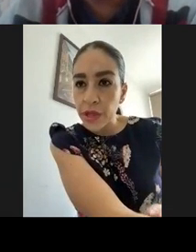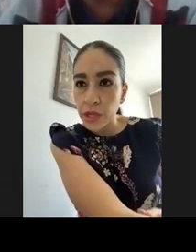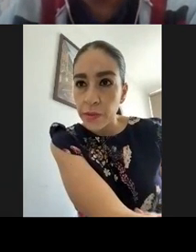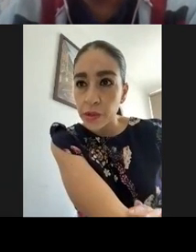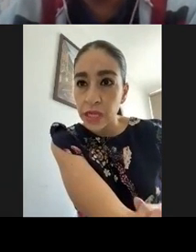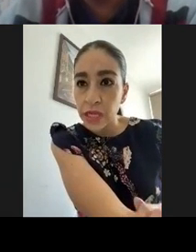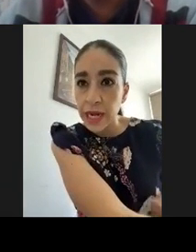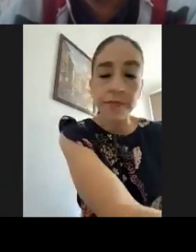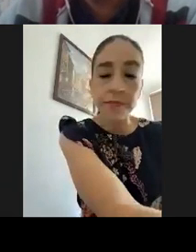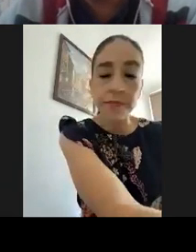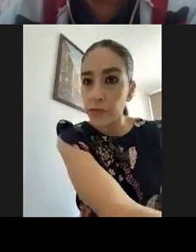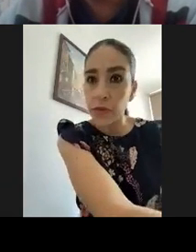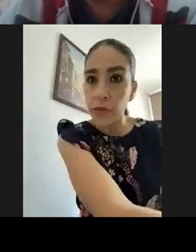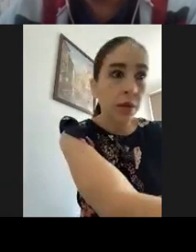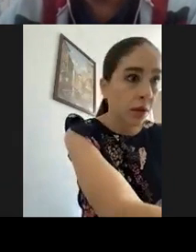Navarro González.